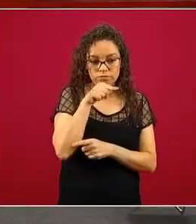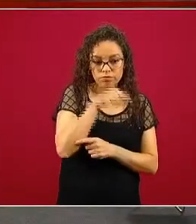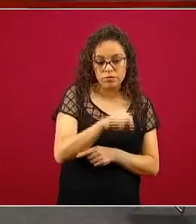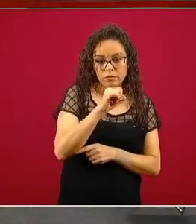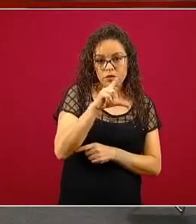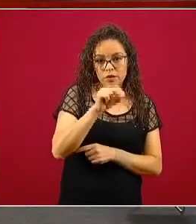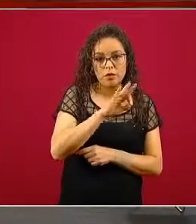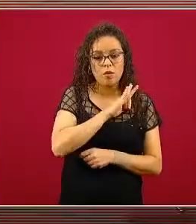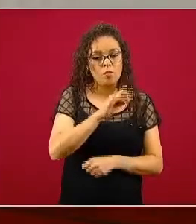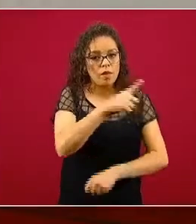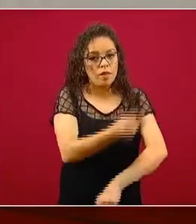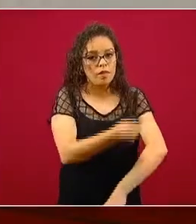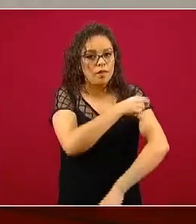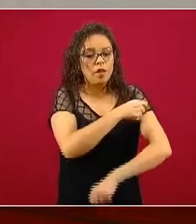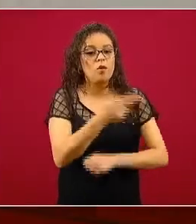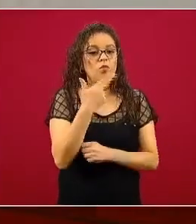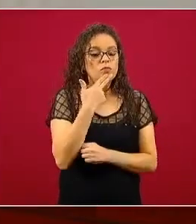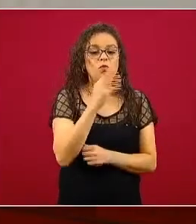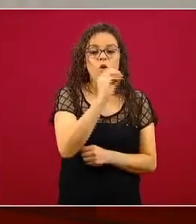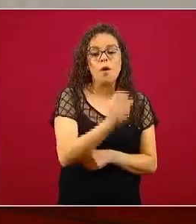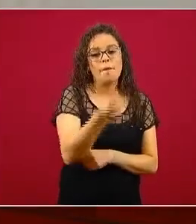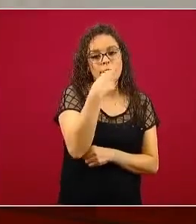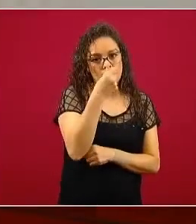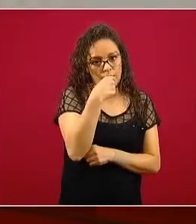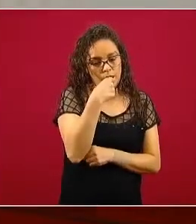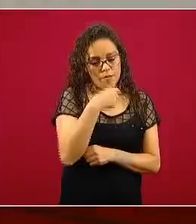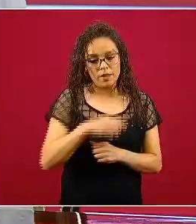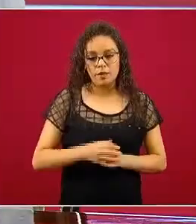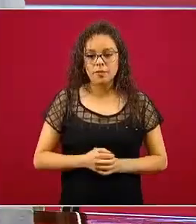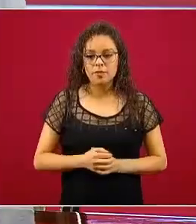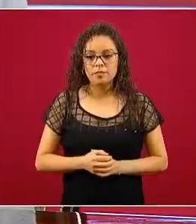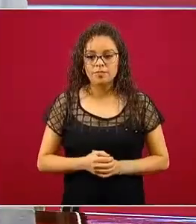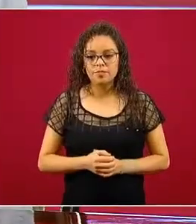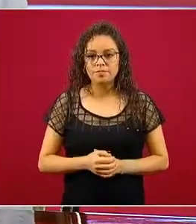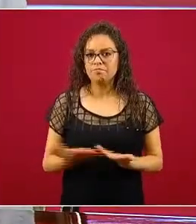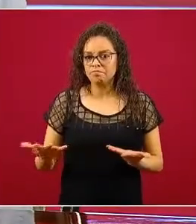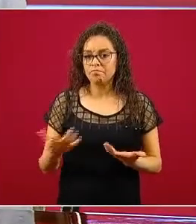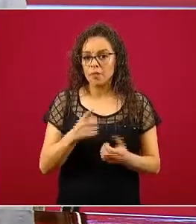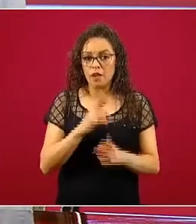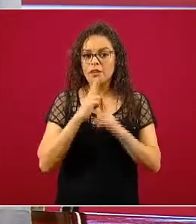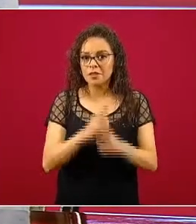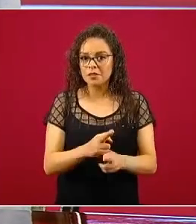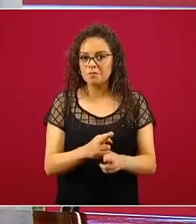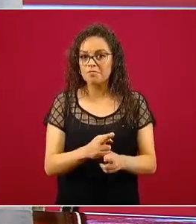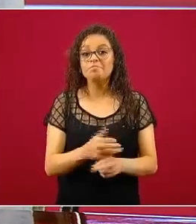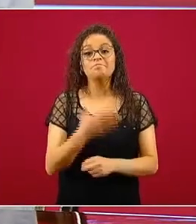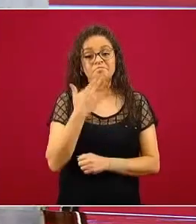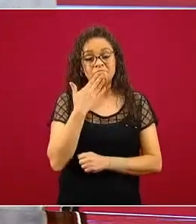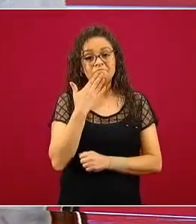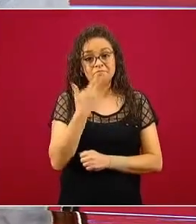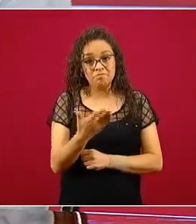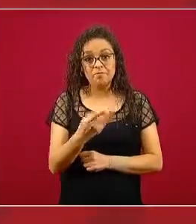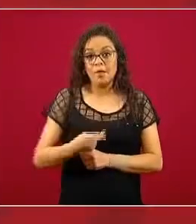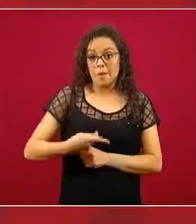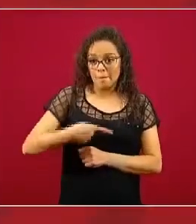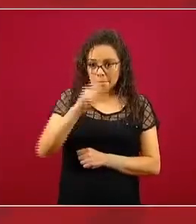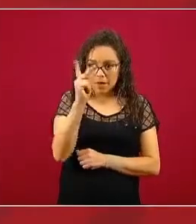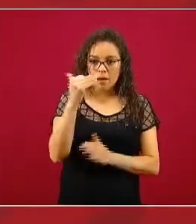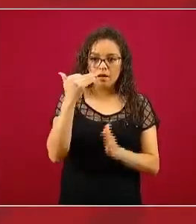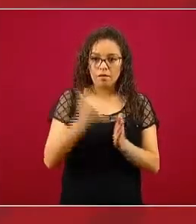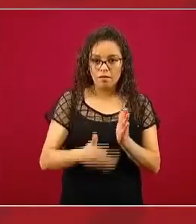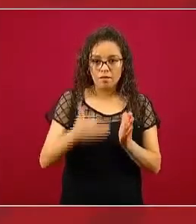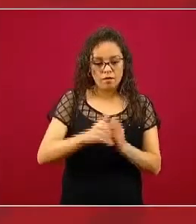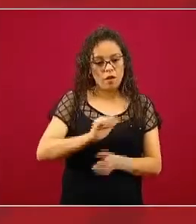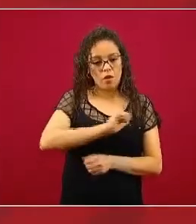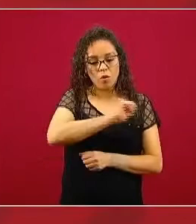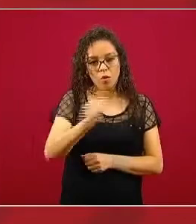o a medicamento, etcétera, ¿no? Yo diría los resultados son alentadores y falta las siguientes